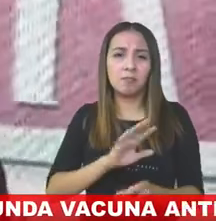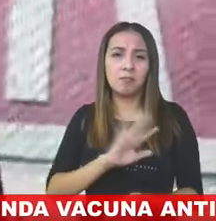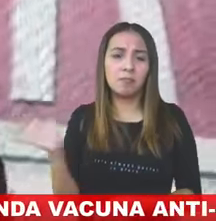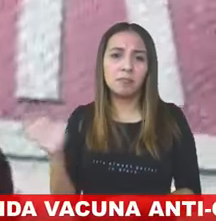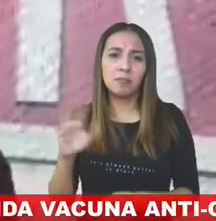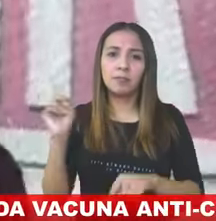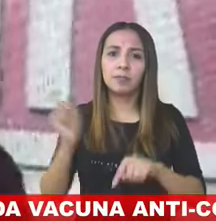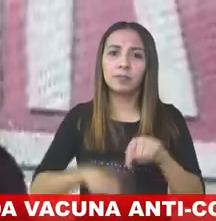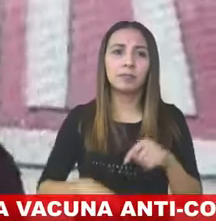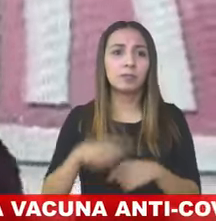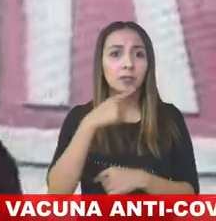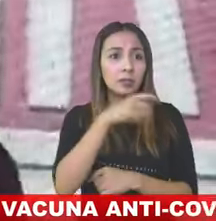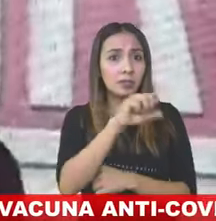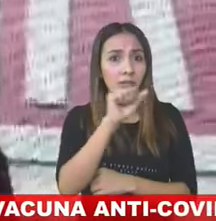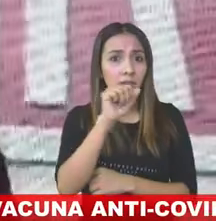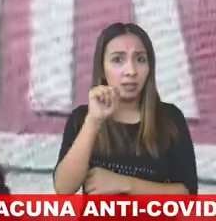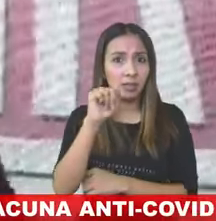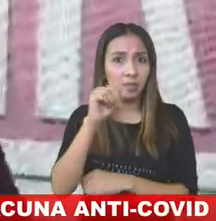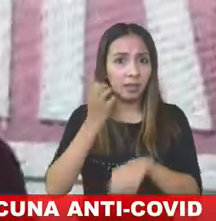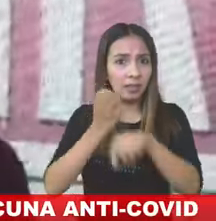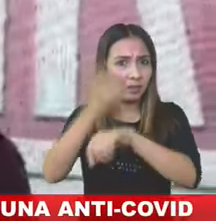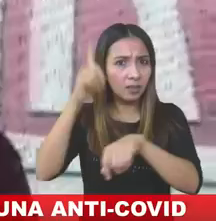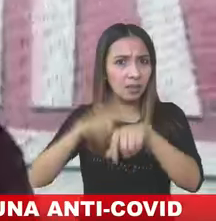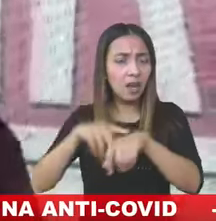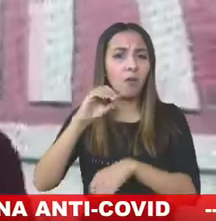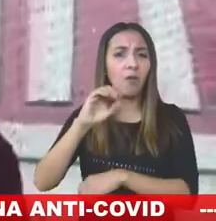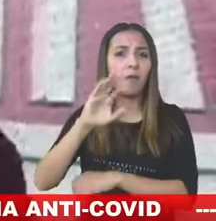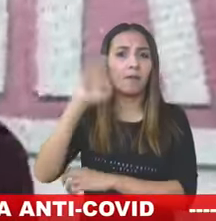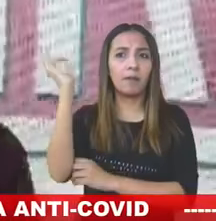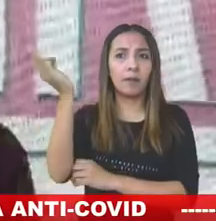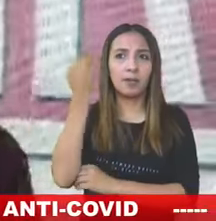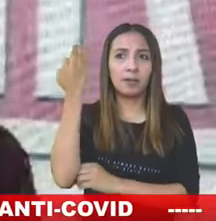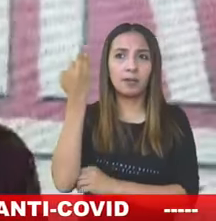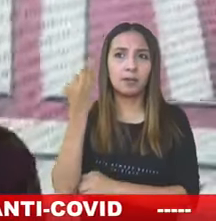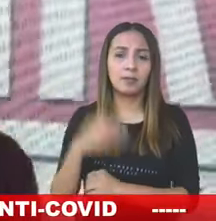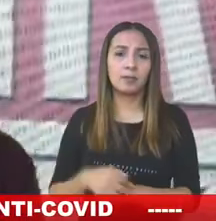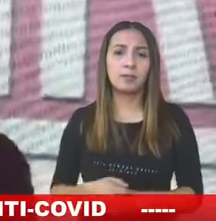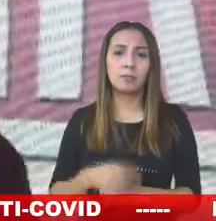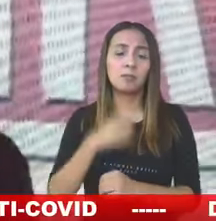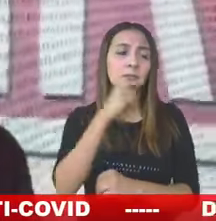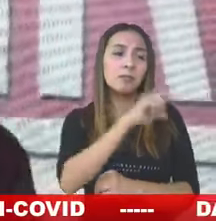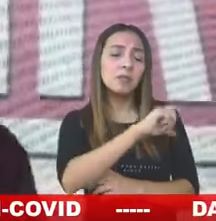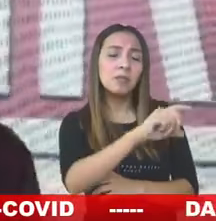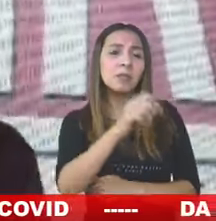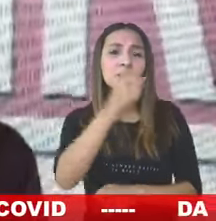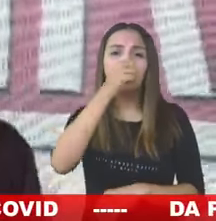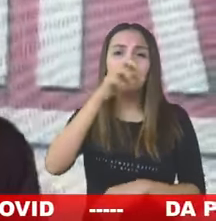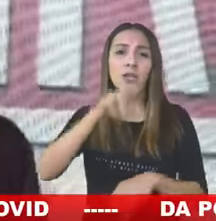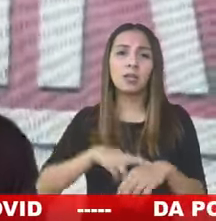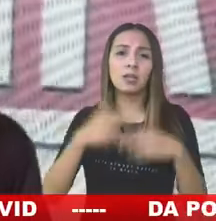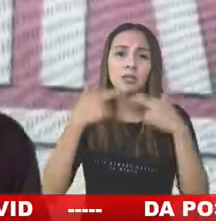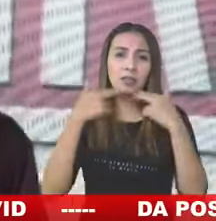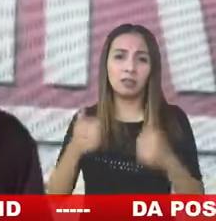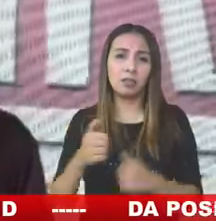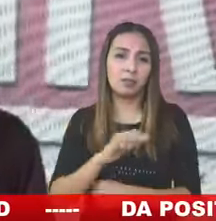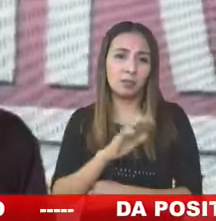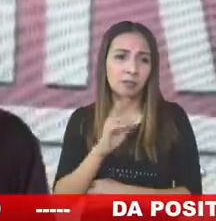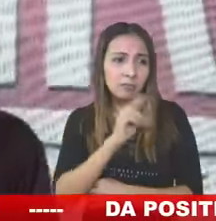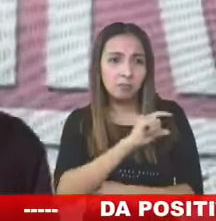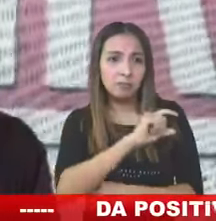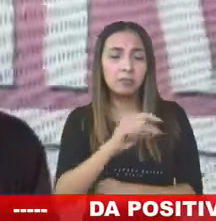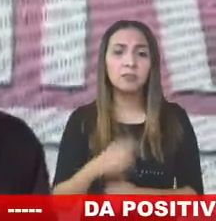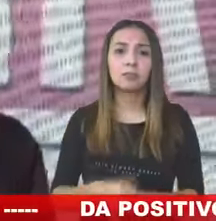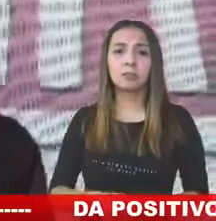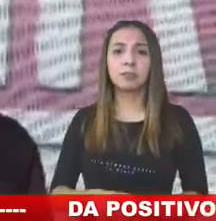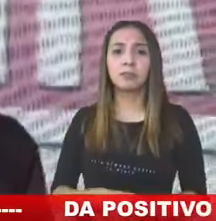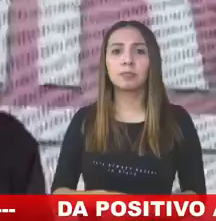federal o del SAT estatal? Pues eran, pues nomás era Secretaría de Hacienda Tributaria. El SAT federal, muy bien. Entonces, a lo que